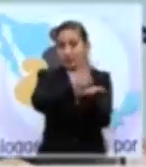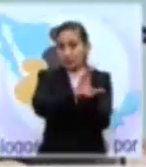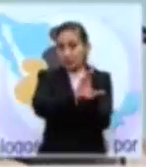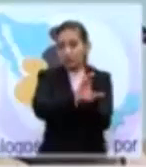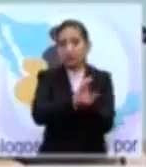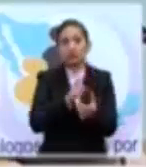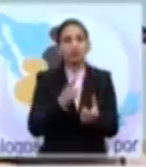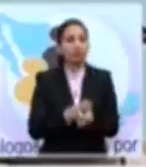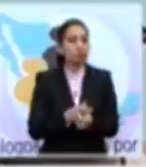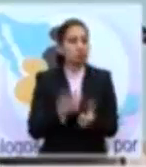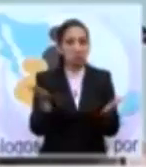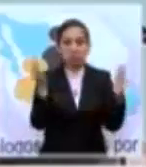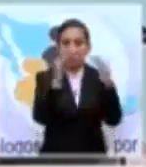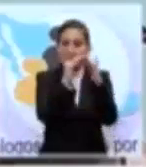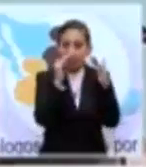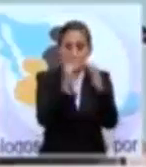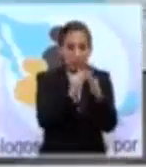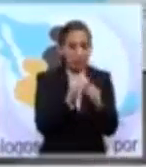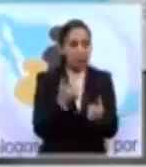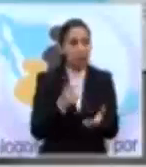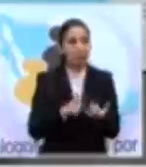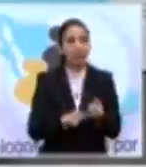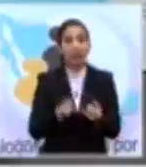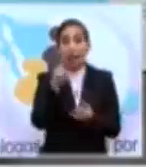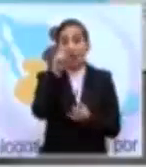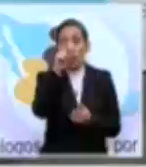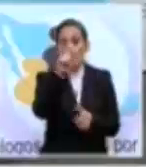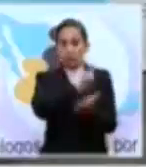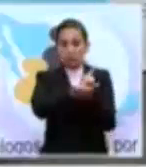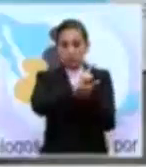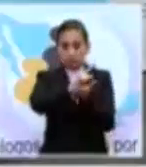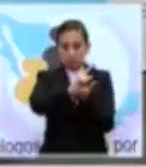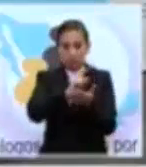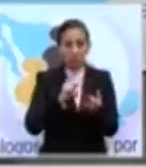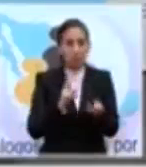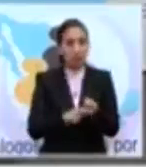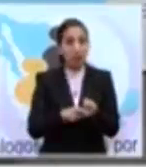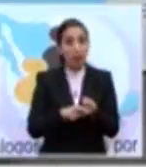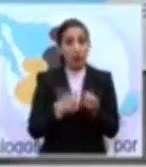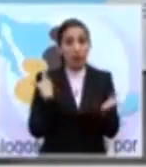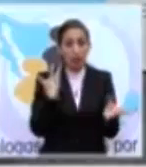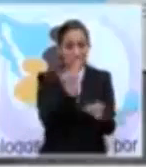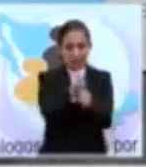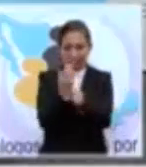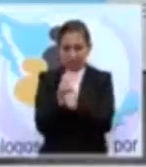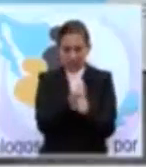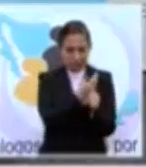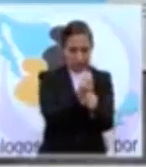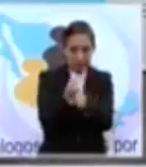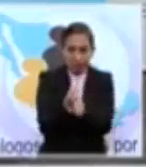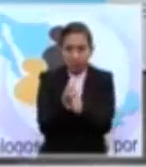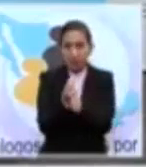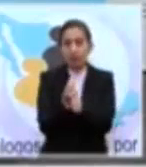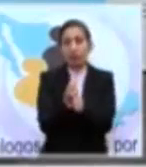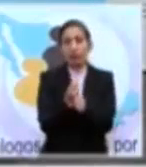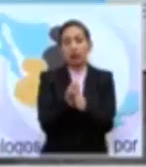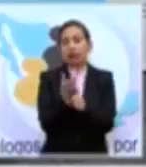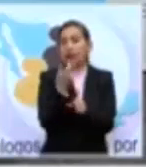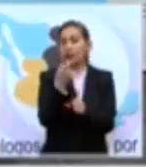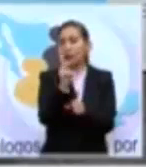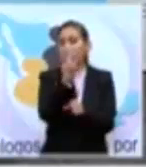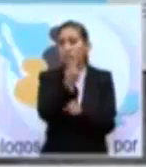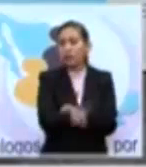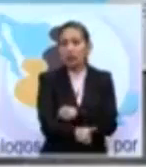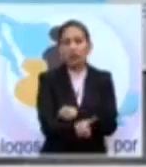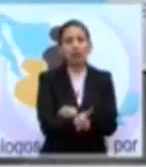discapacidad, de vivienda, de agua potable y de saneamiento. Pero sin duda